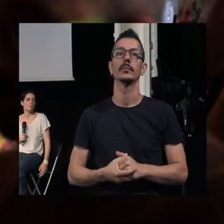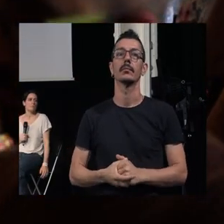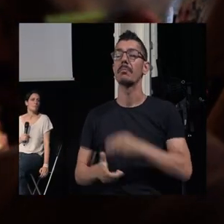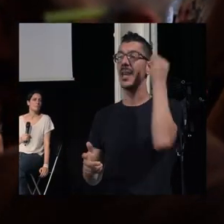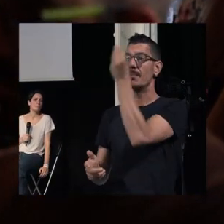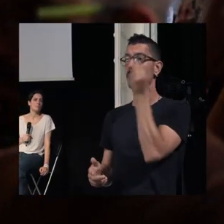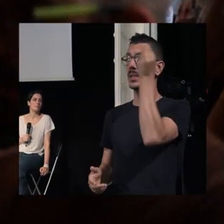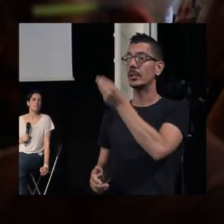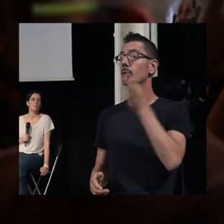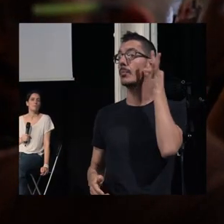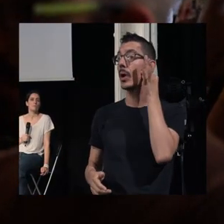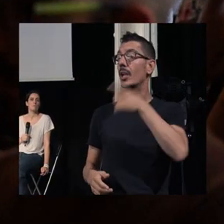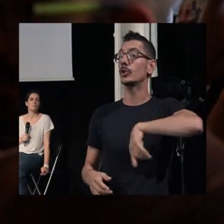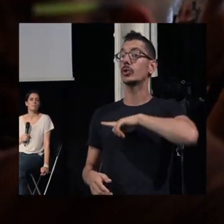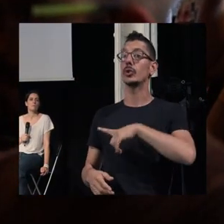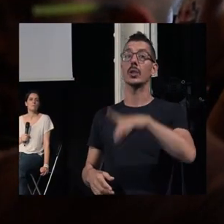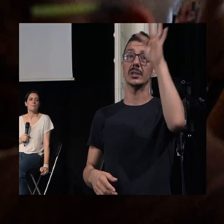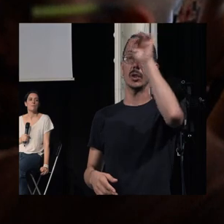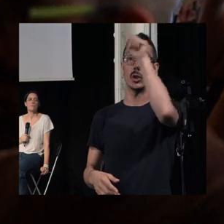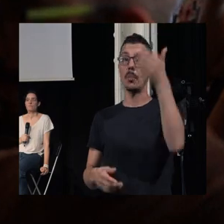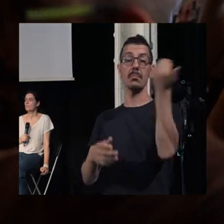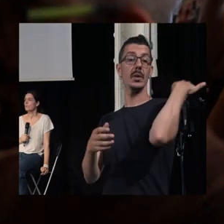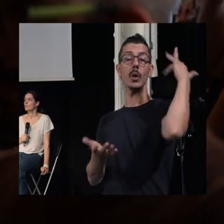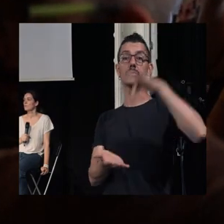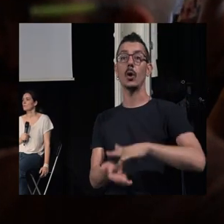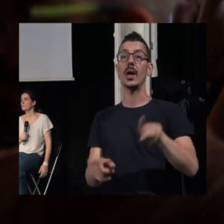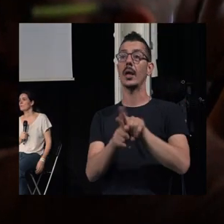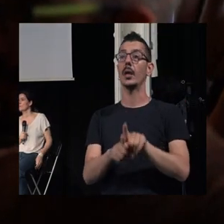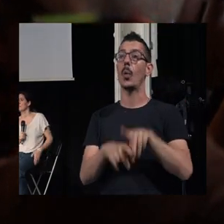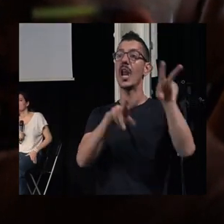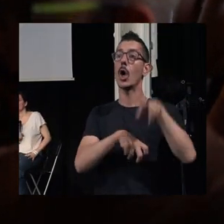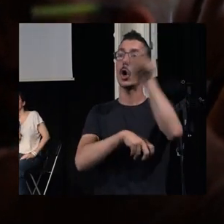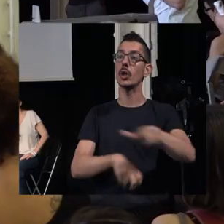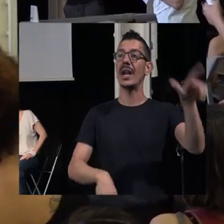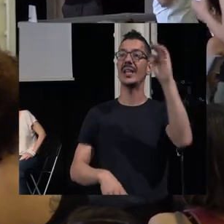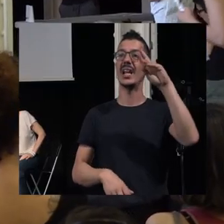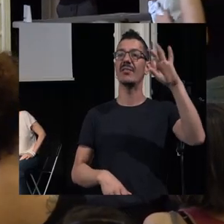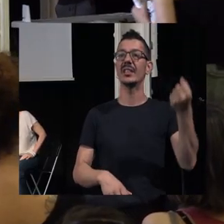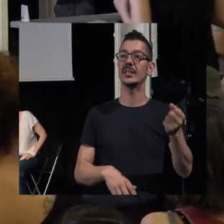Creo que las mujeres por las que salimos el domingo pasado, las jornaleras de la Fresa,